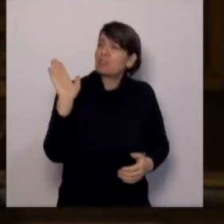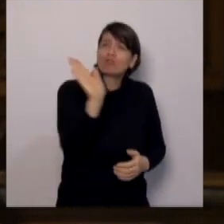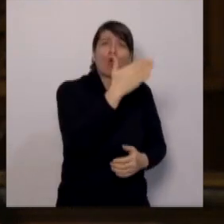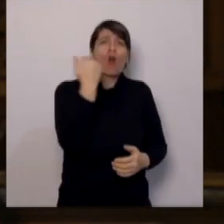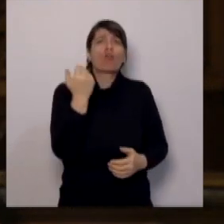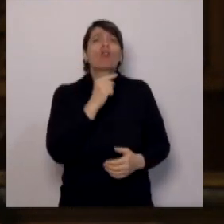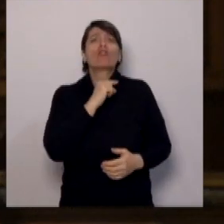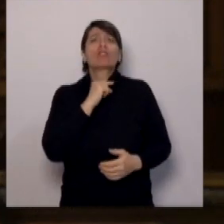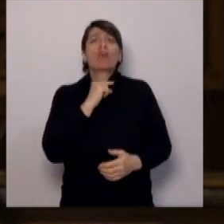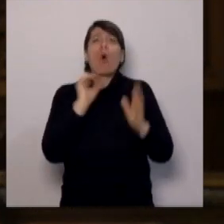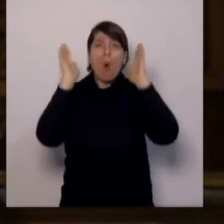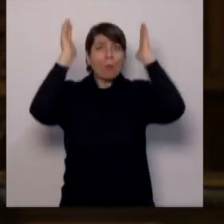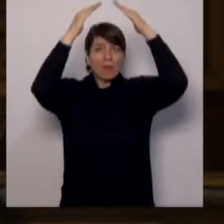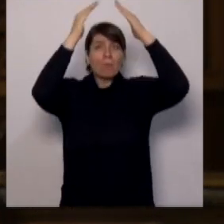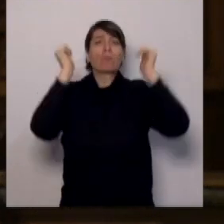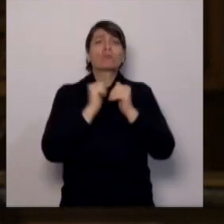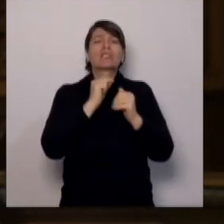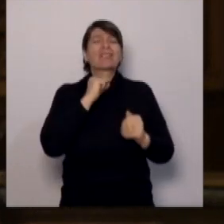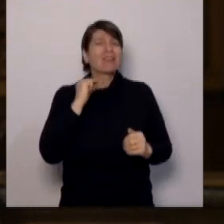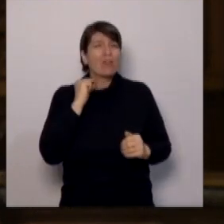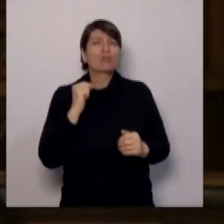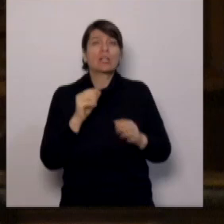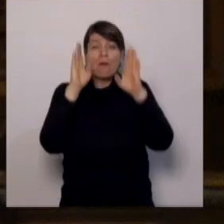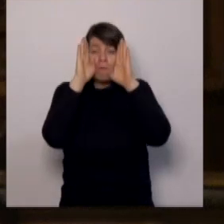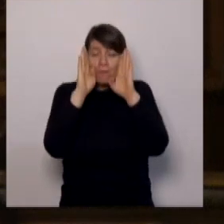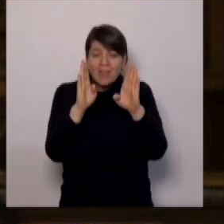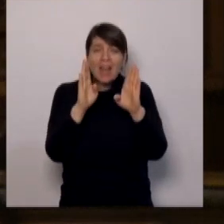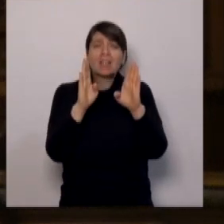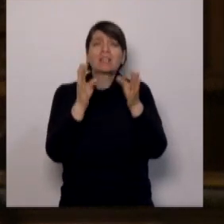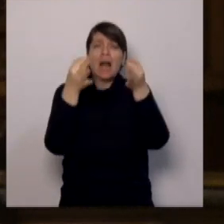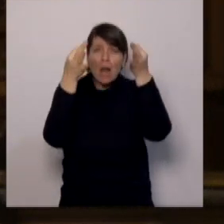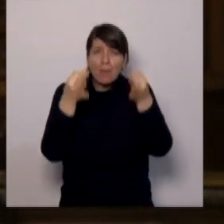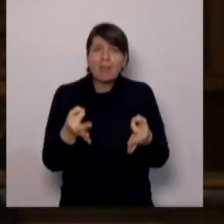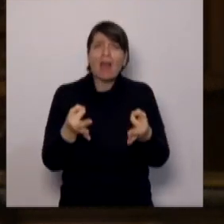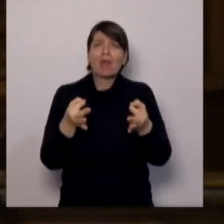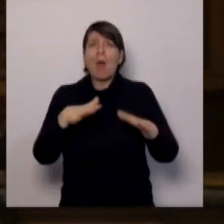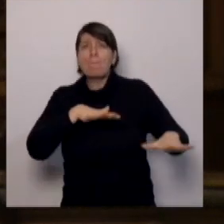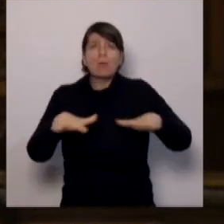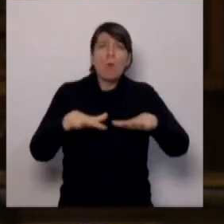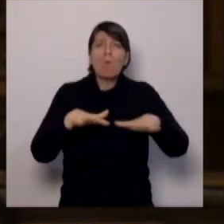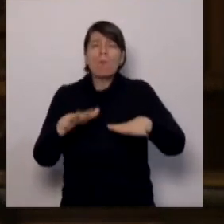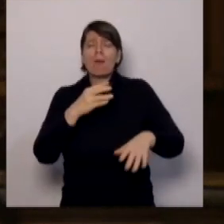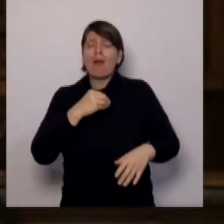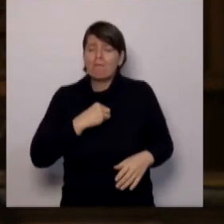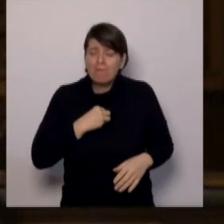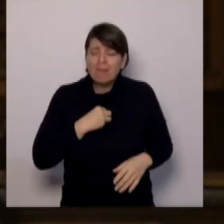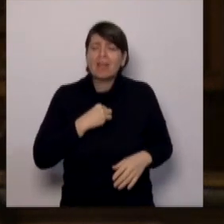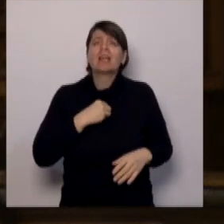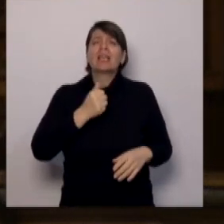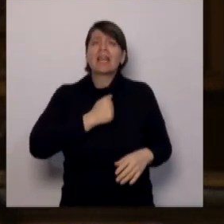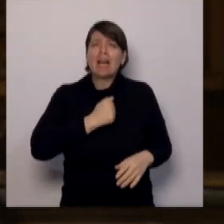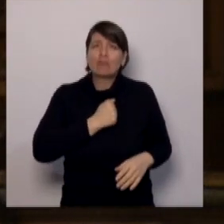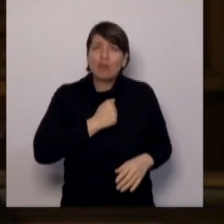Aires y todos los demás obispos que, fieles a la verdad, promueven la